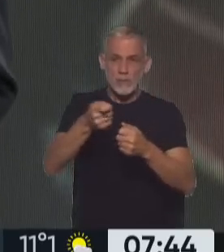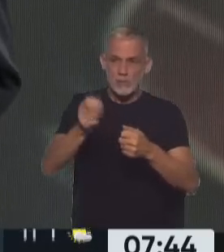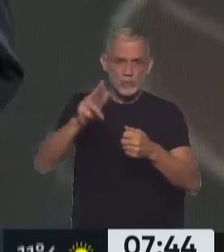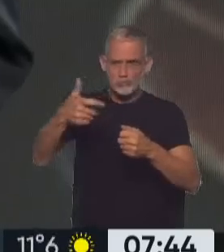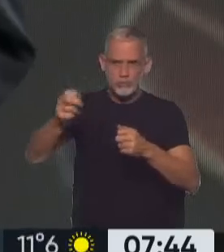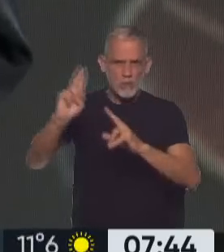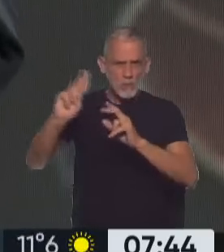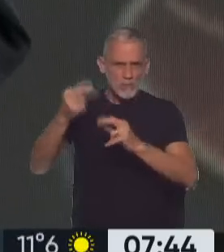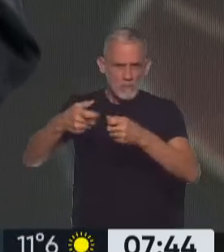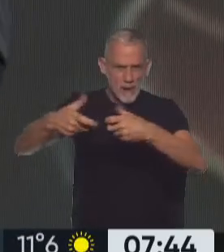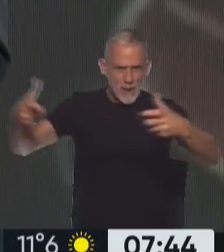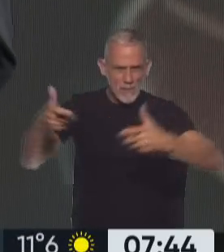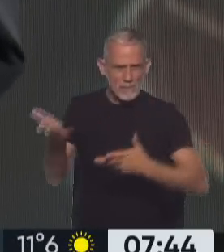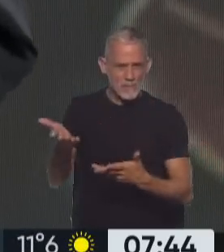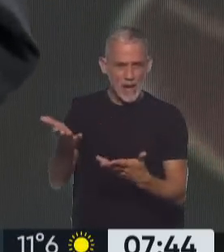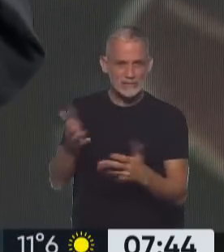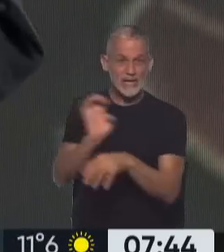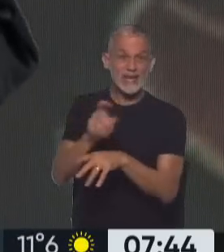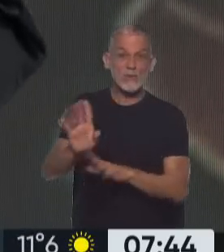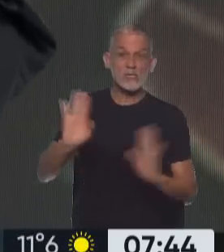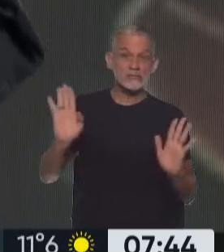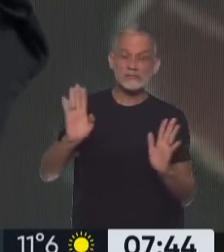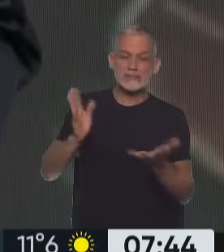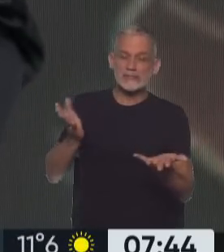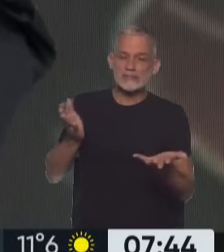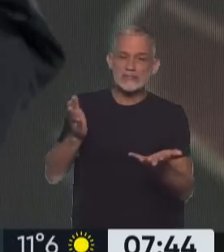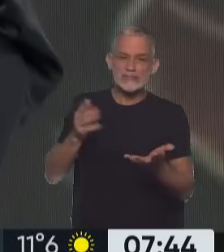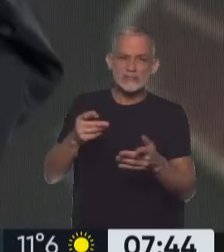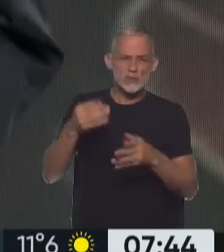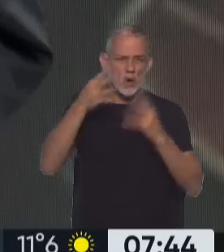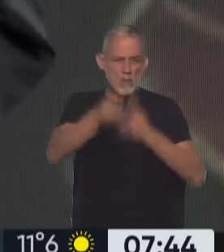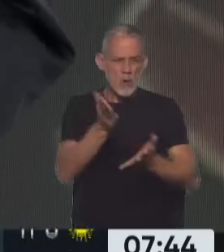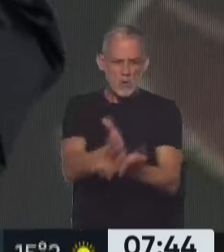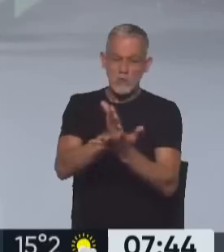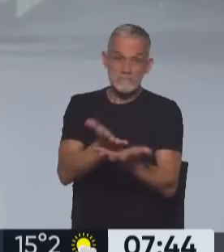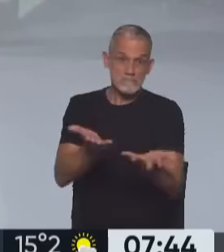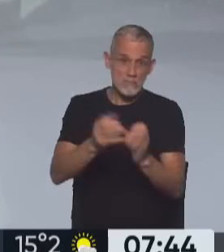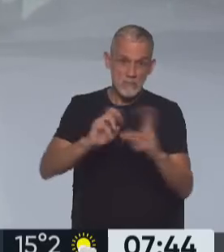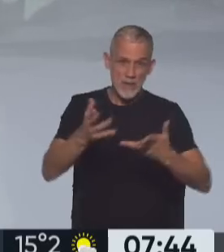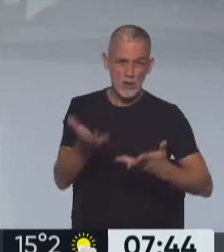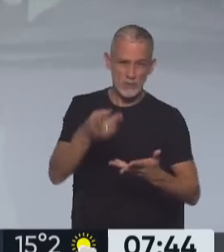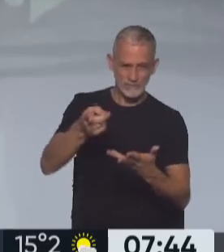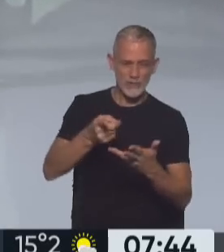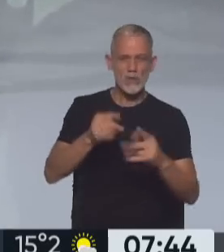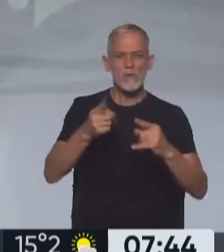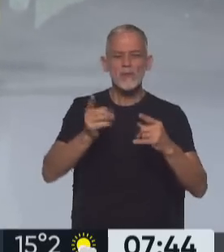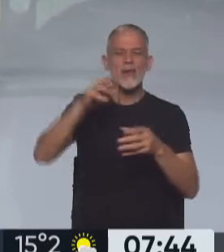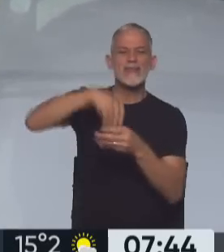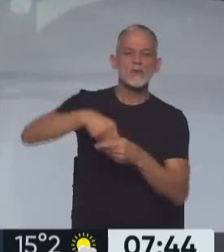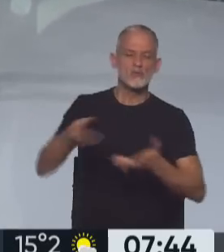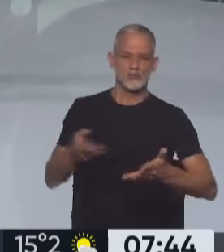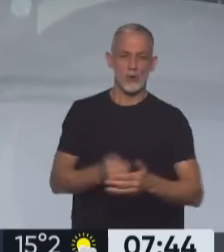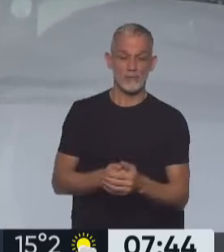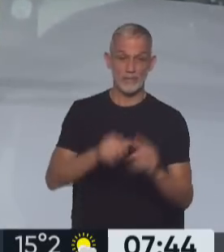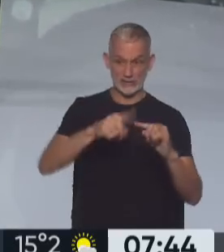organizado, que al parecer en Ecuador no funcionó combatirlo con mano dura, sino con otro tipo de políticas de inclusión social. Acá